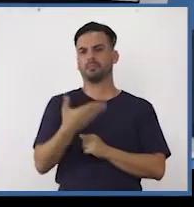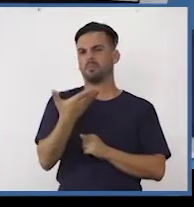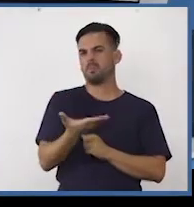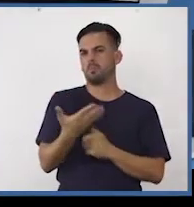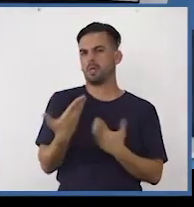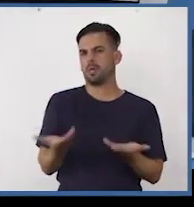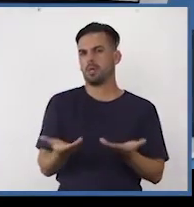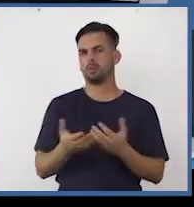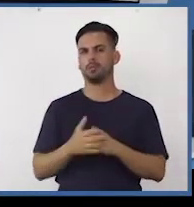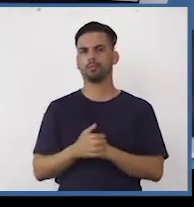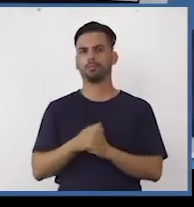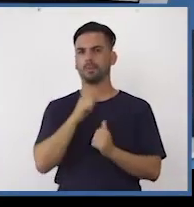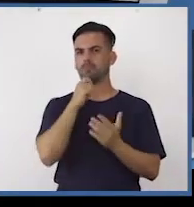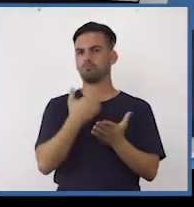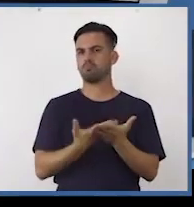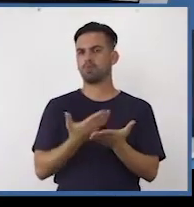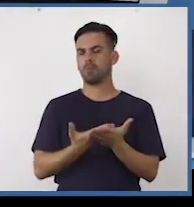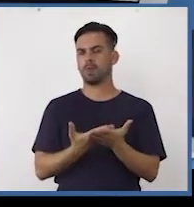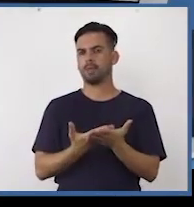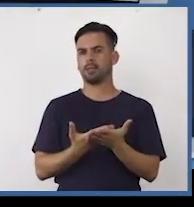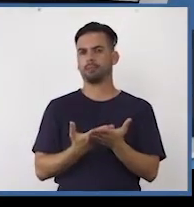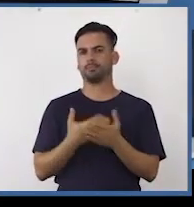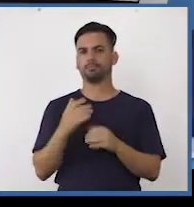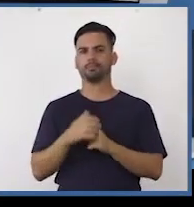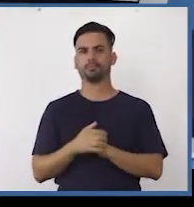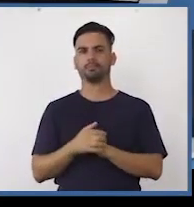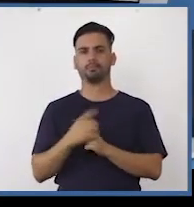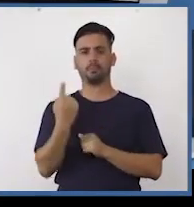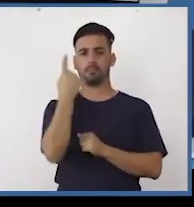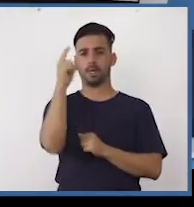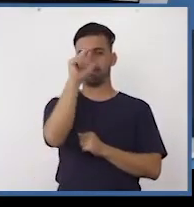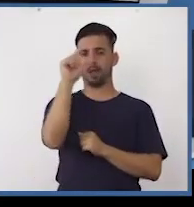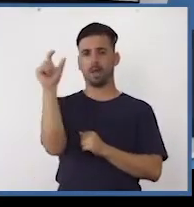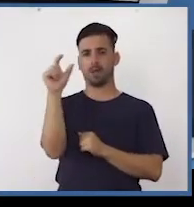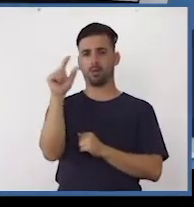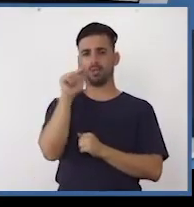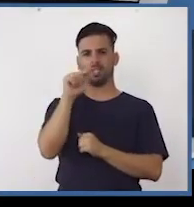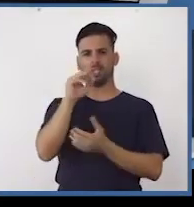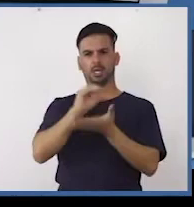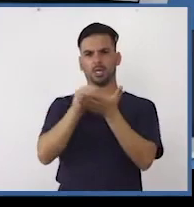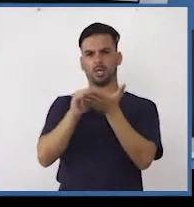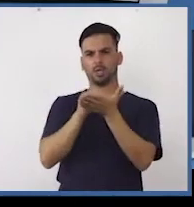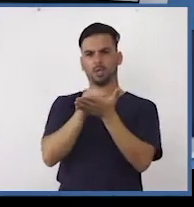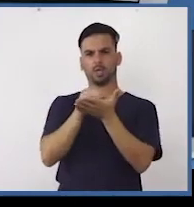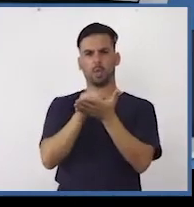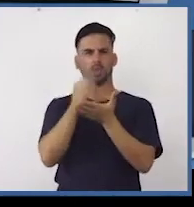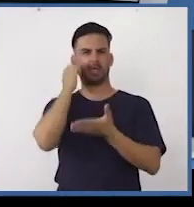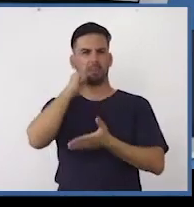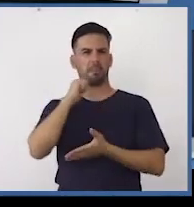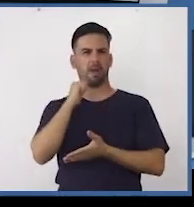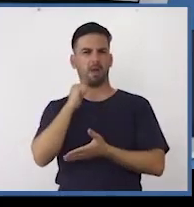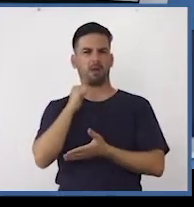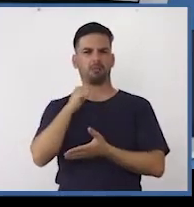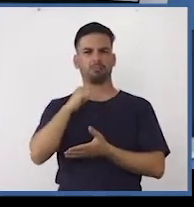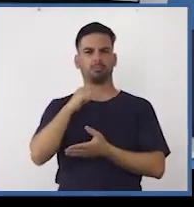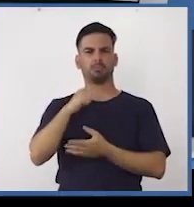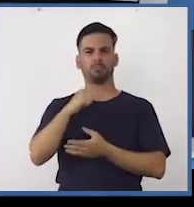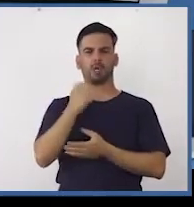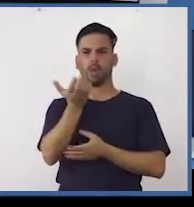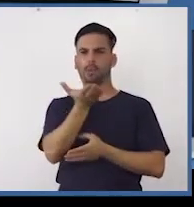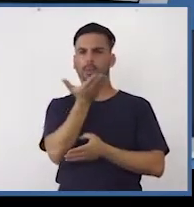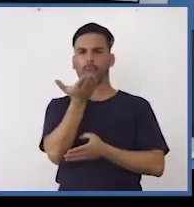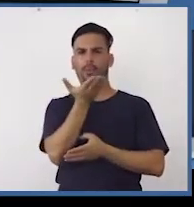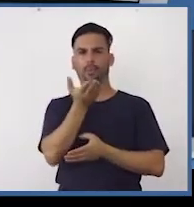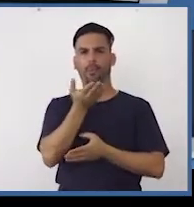agua, se lo voy a dejar de tarea. Por lo tanto, pero para dejárselo de tarea, ustedes van a trabajar